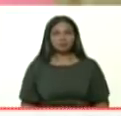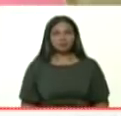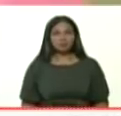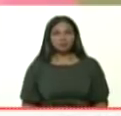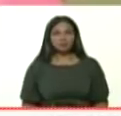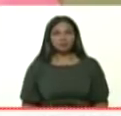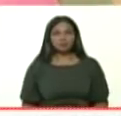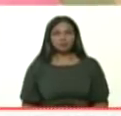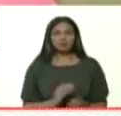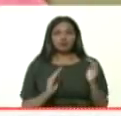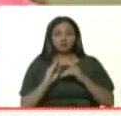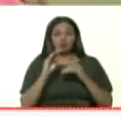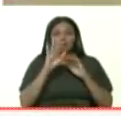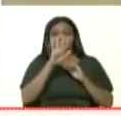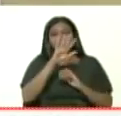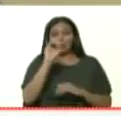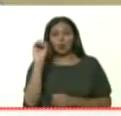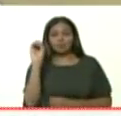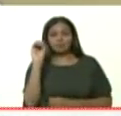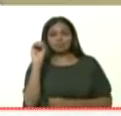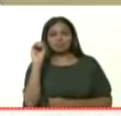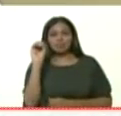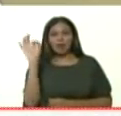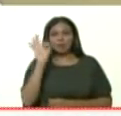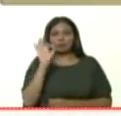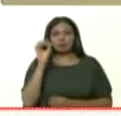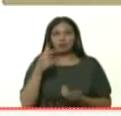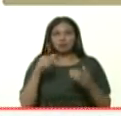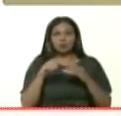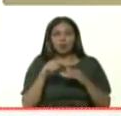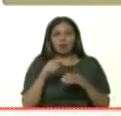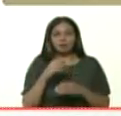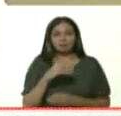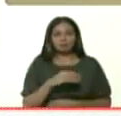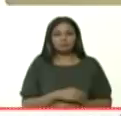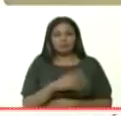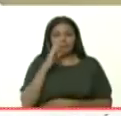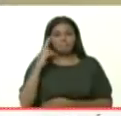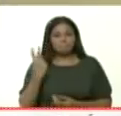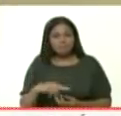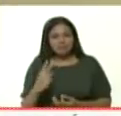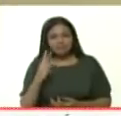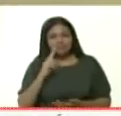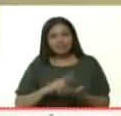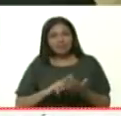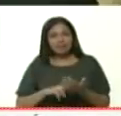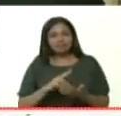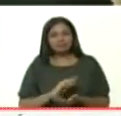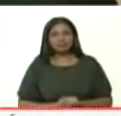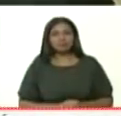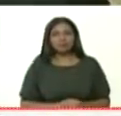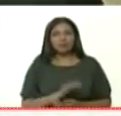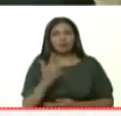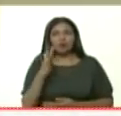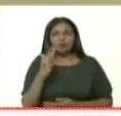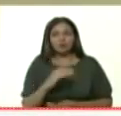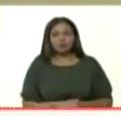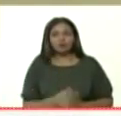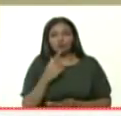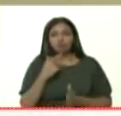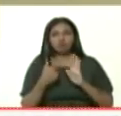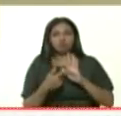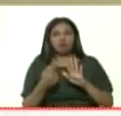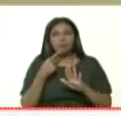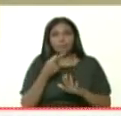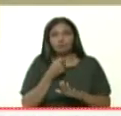Sube. A 50-50, ¿verdad, Adán? Más o menos, ¿verdad? No soy ejemplo, me